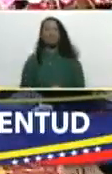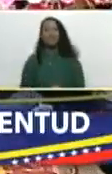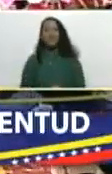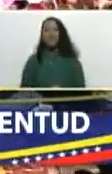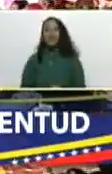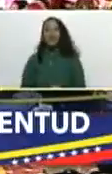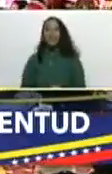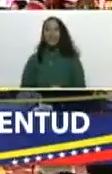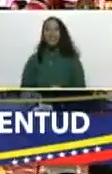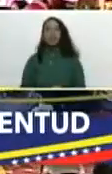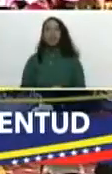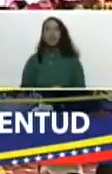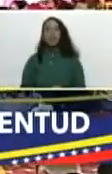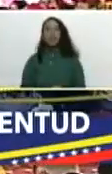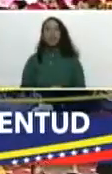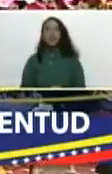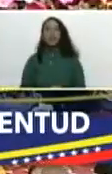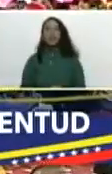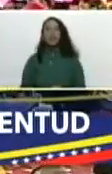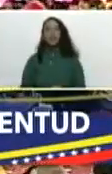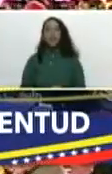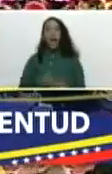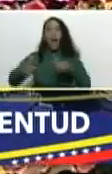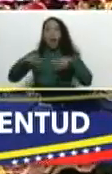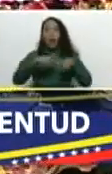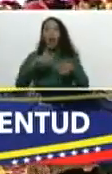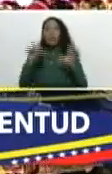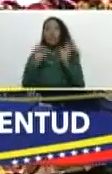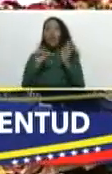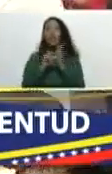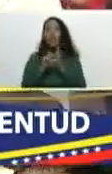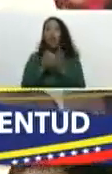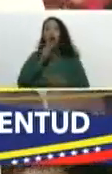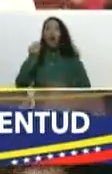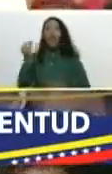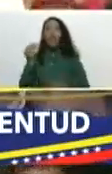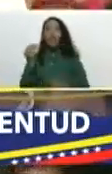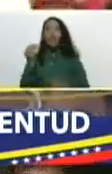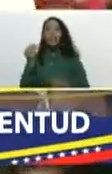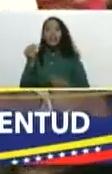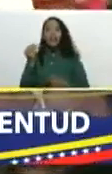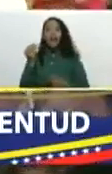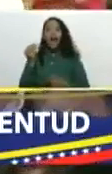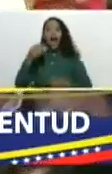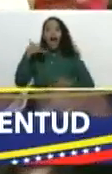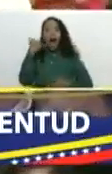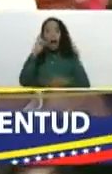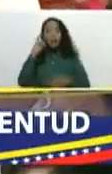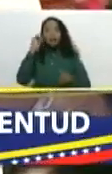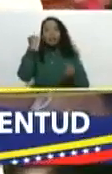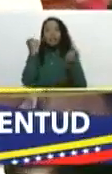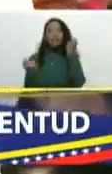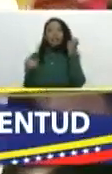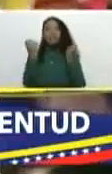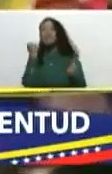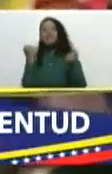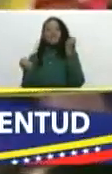bueno, es el espacio donde los jóvenes trotan, donde los jóvenes hacen ejercicio, donde los jóvenes